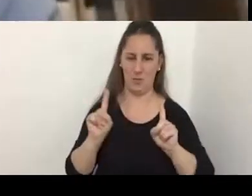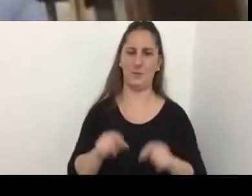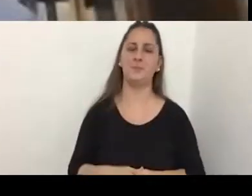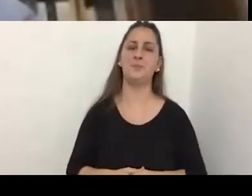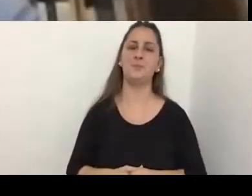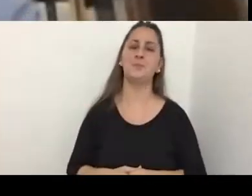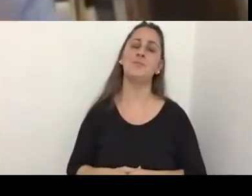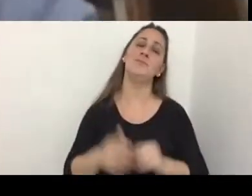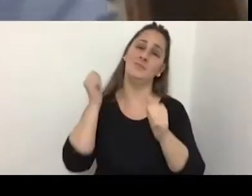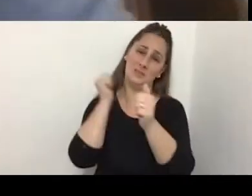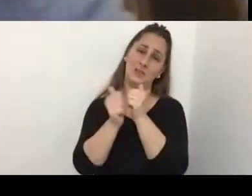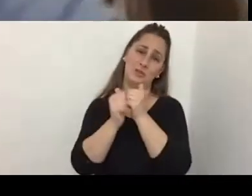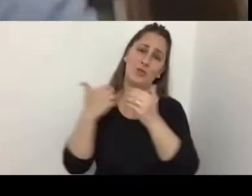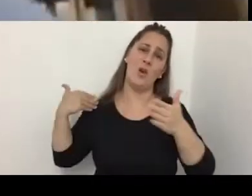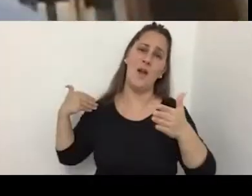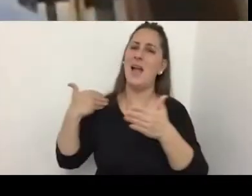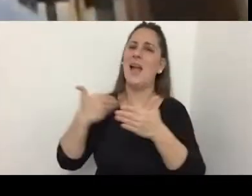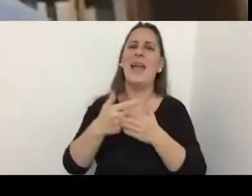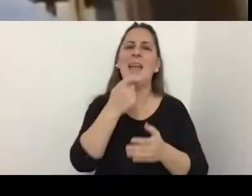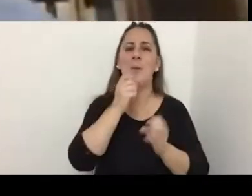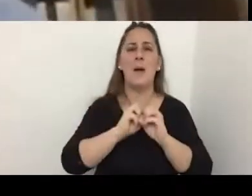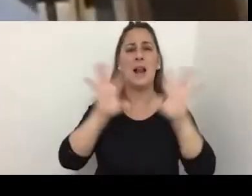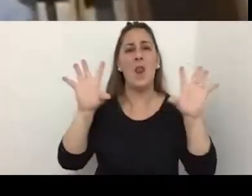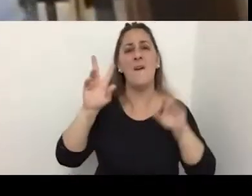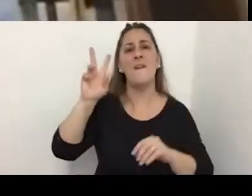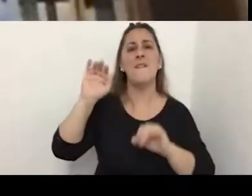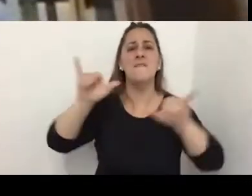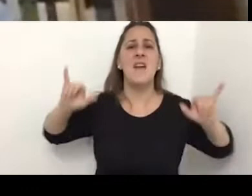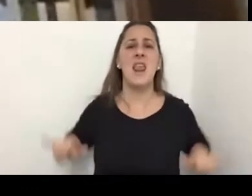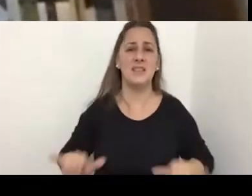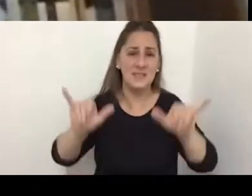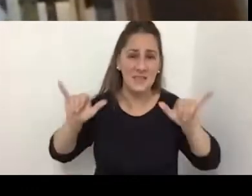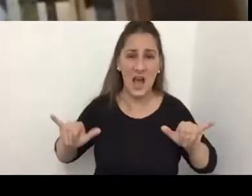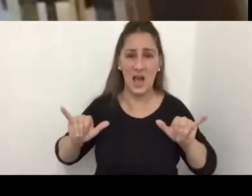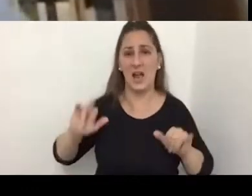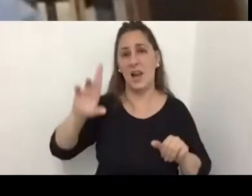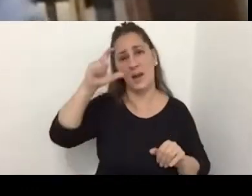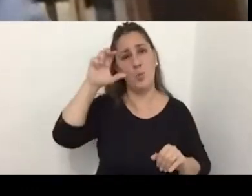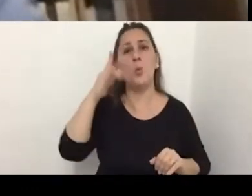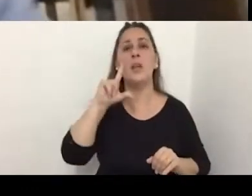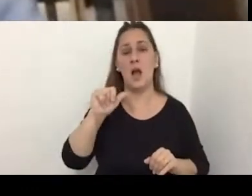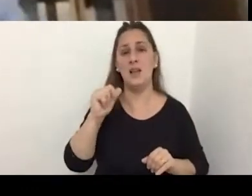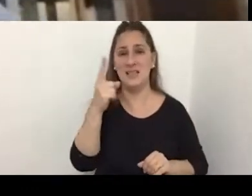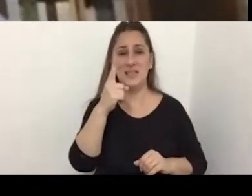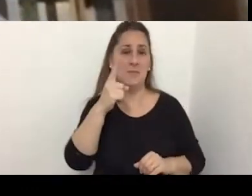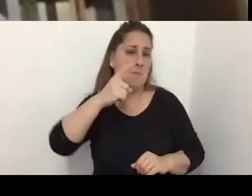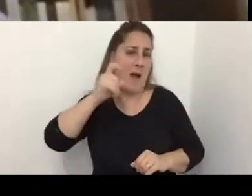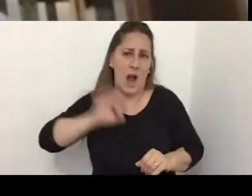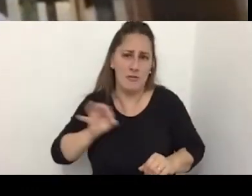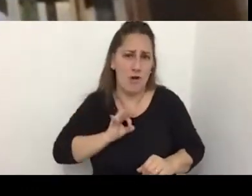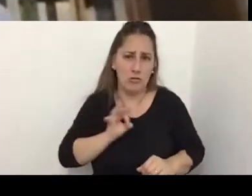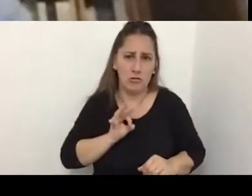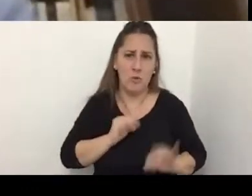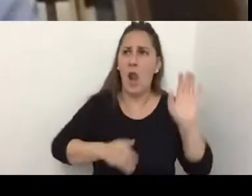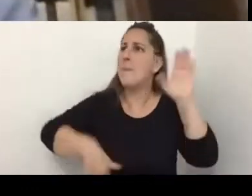Históricamente los ejemplos más claros, el ejemplo más claro es la República de Venecia, que duró casi 1000 años y no había una participación